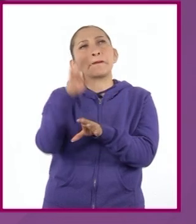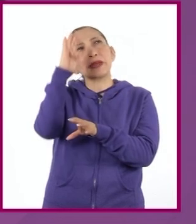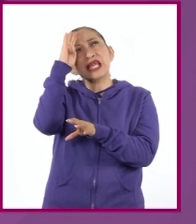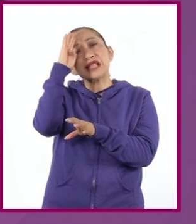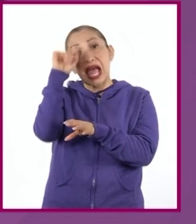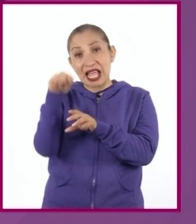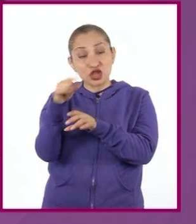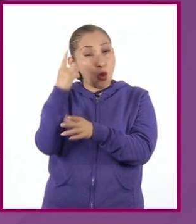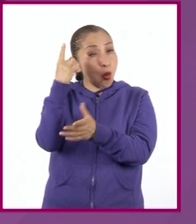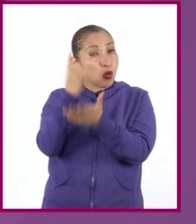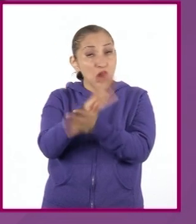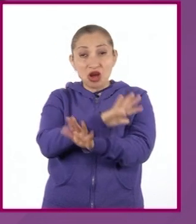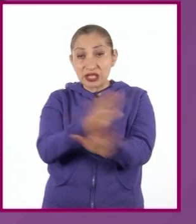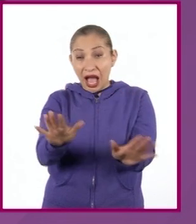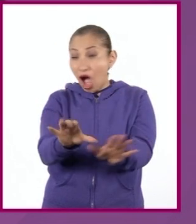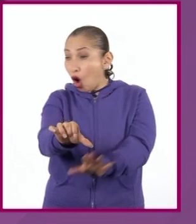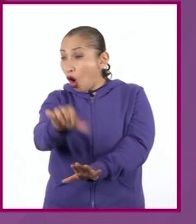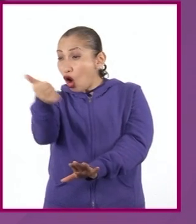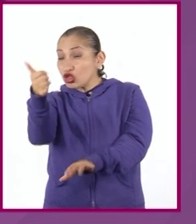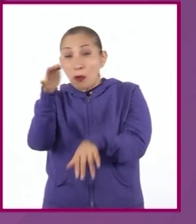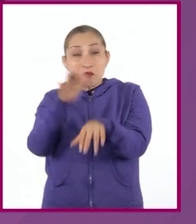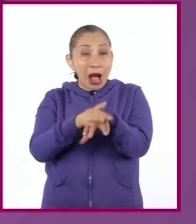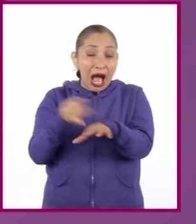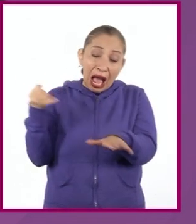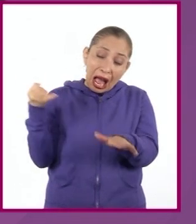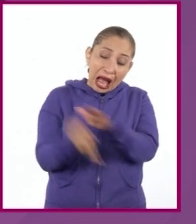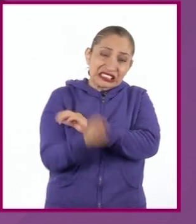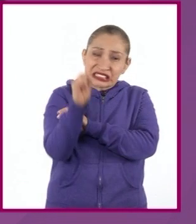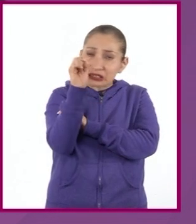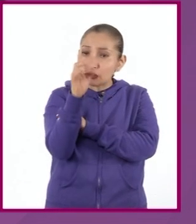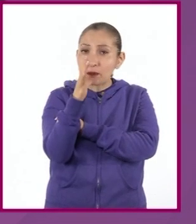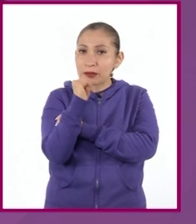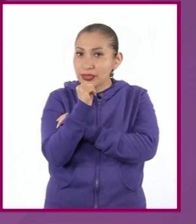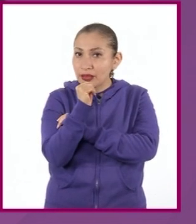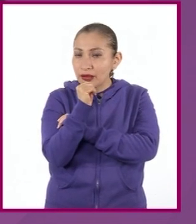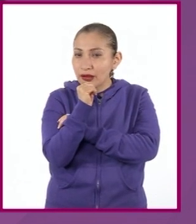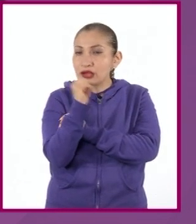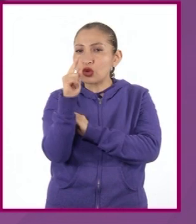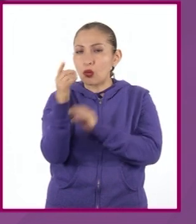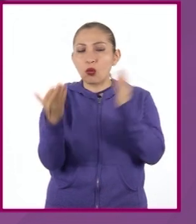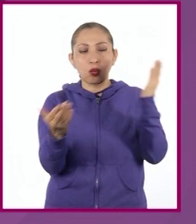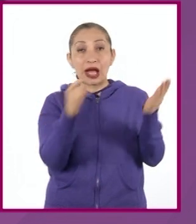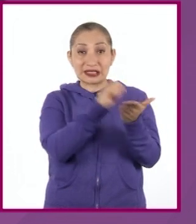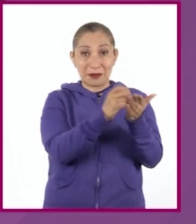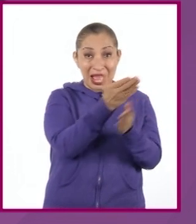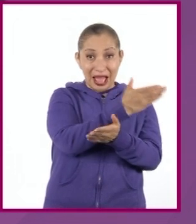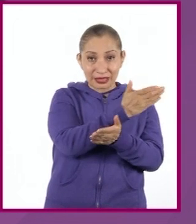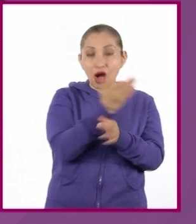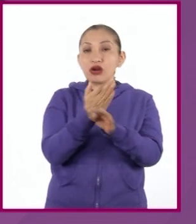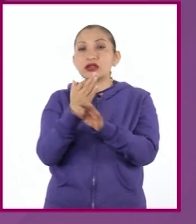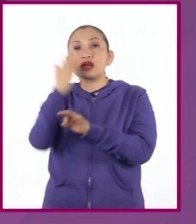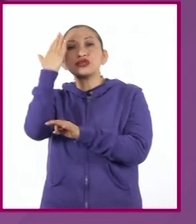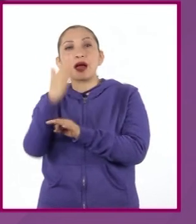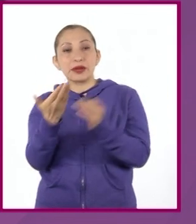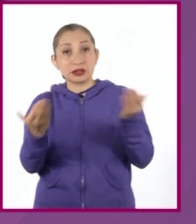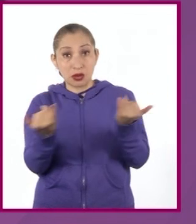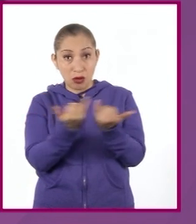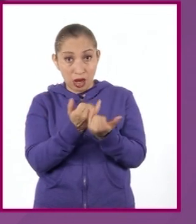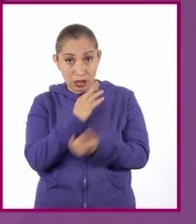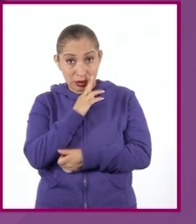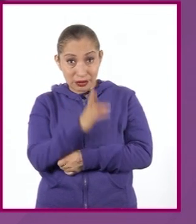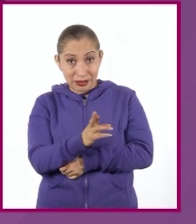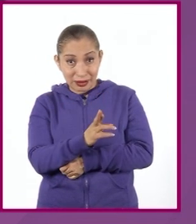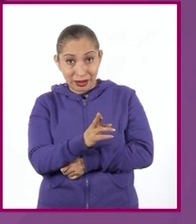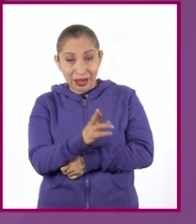¿Piensas que eso es la cosa más pequeña que existe? Comparen lo que escribieron con lo que ahora saben